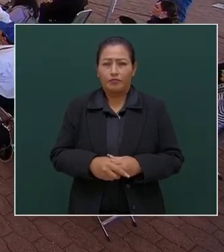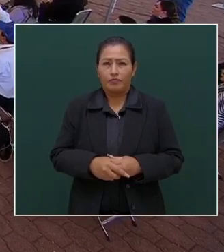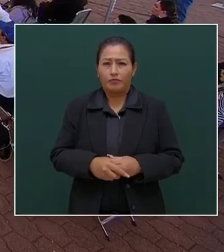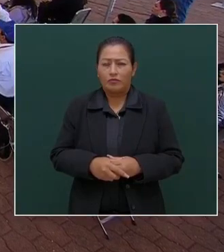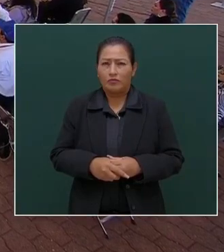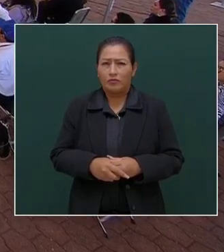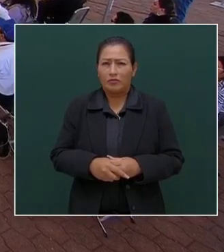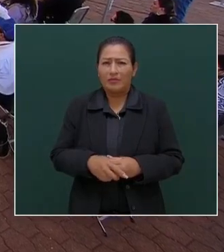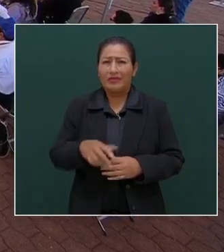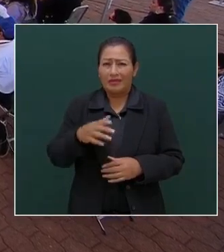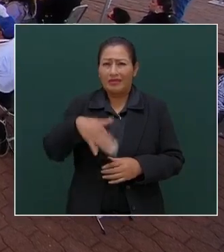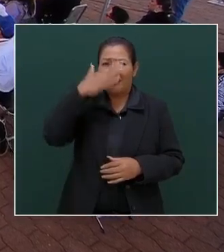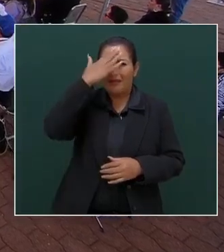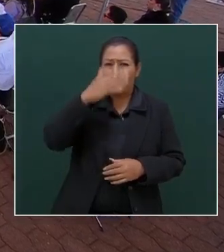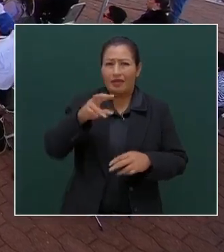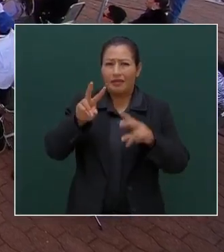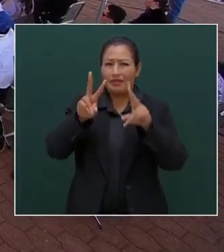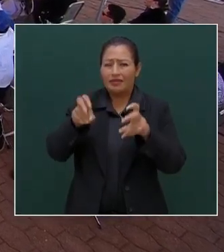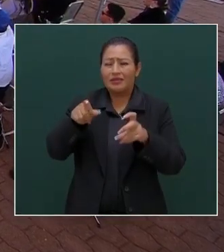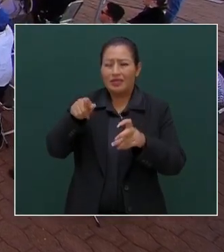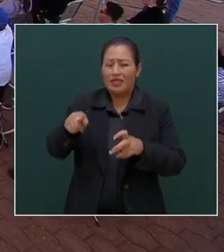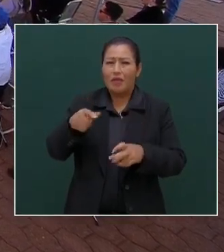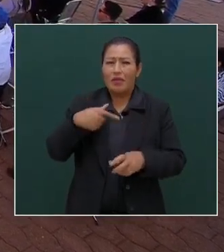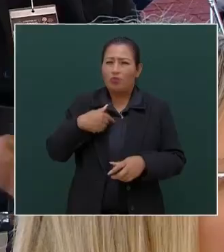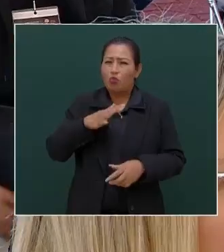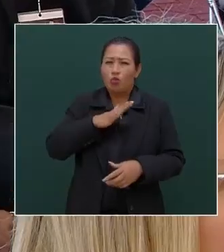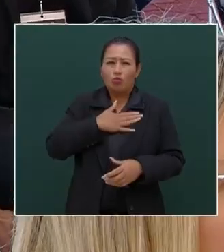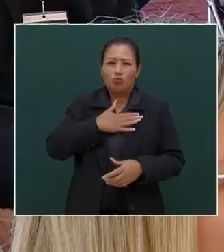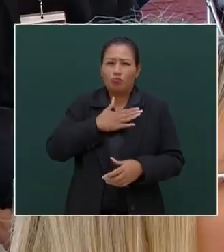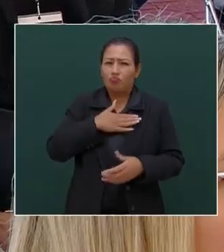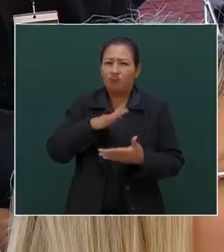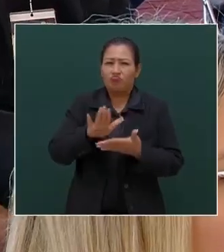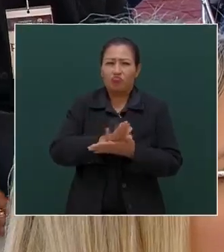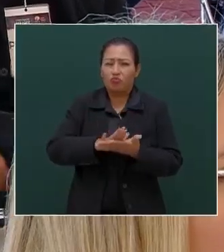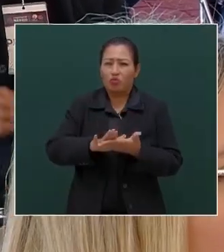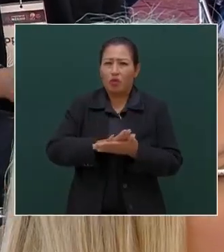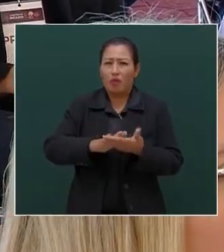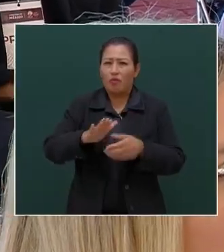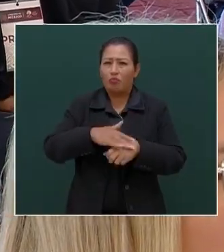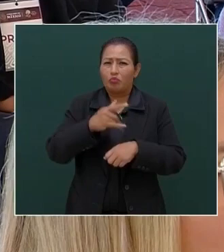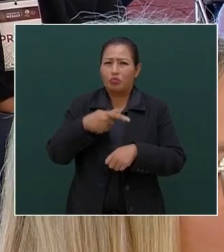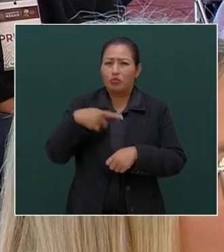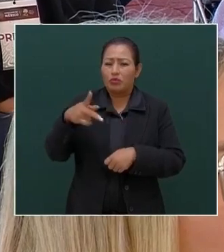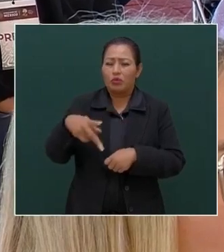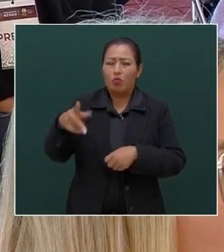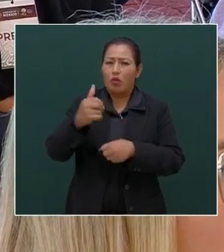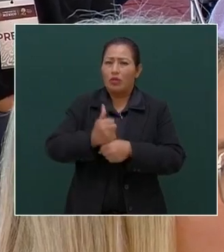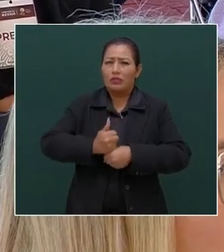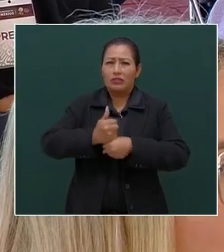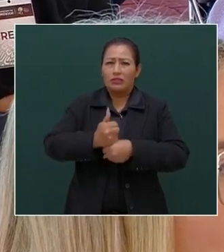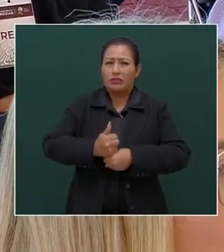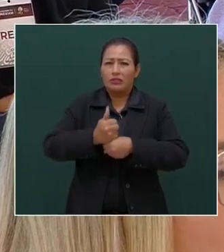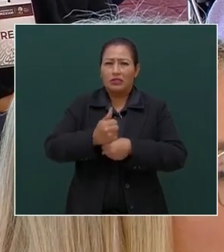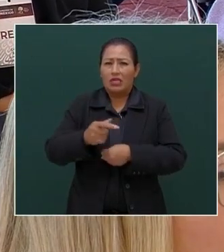Es un tema muy sentido por la población, por el